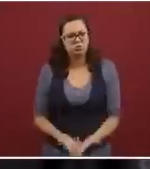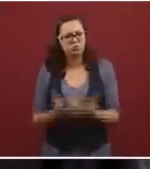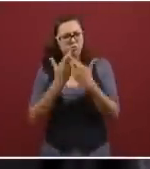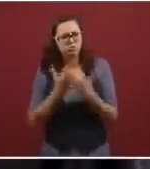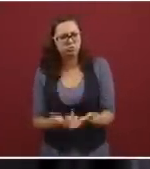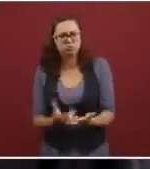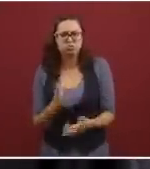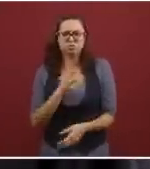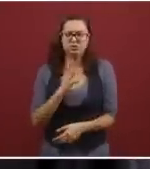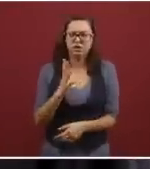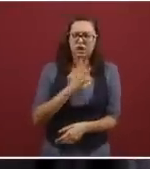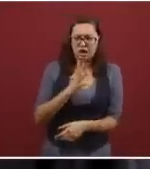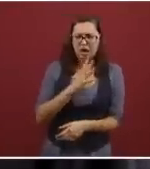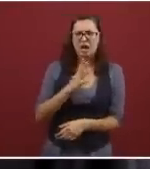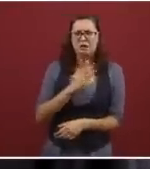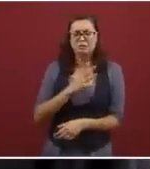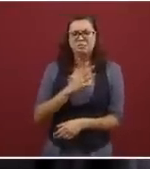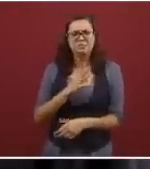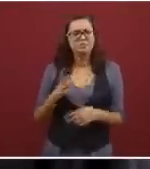de la corrupción,